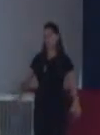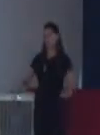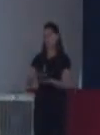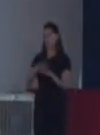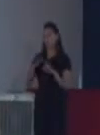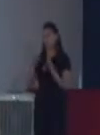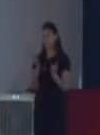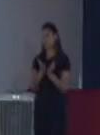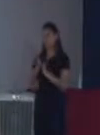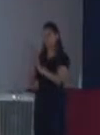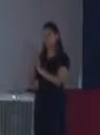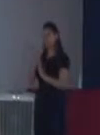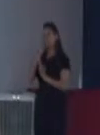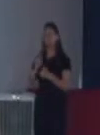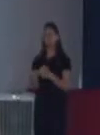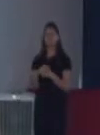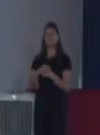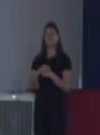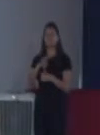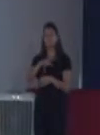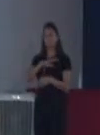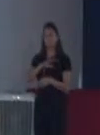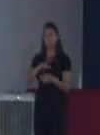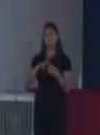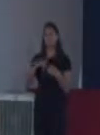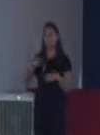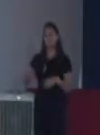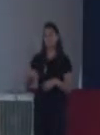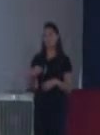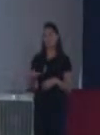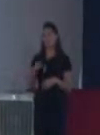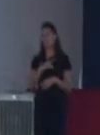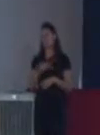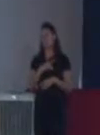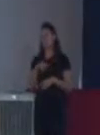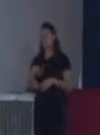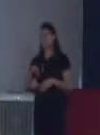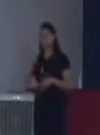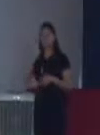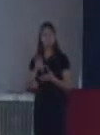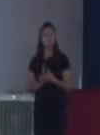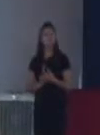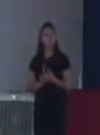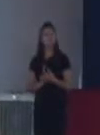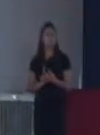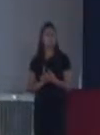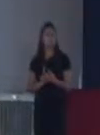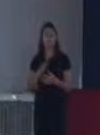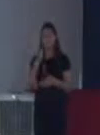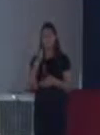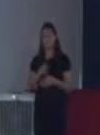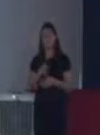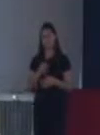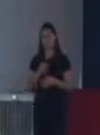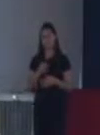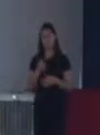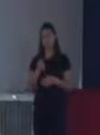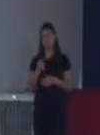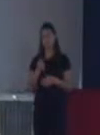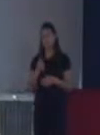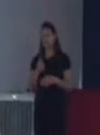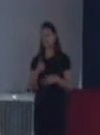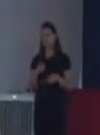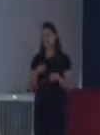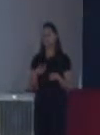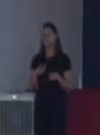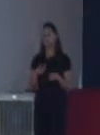la secundaria, la primaria, la universidad en el país, pues de plano digamos que casi que es un delito en la medida en que cualquier